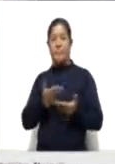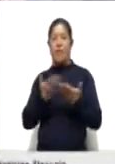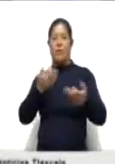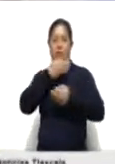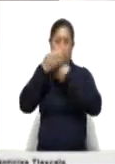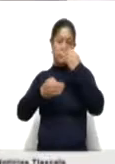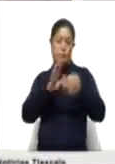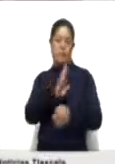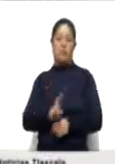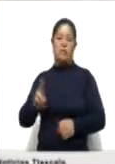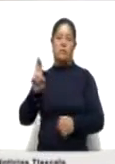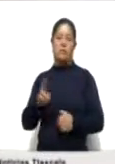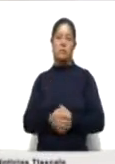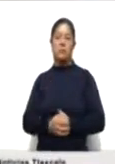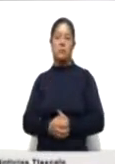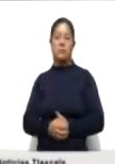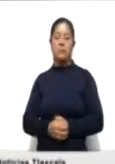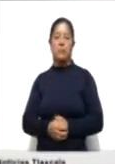Belén Rodríguez.